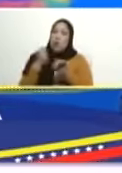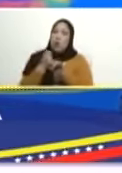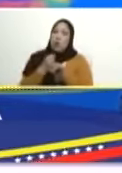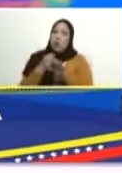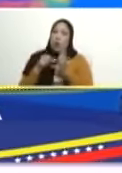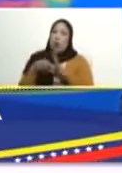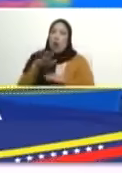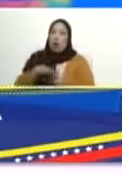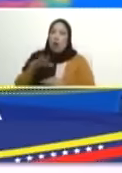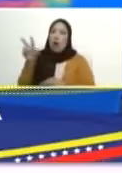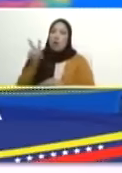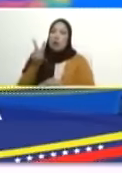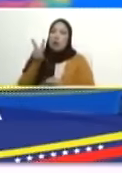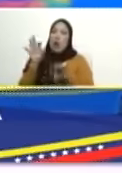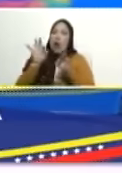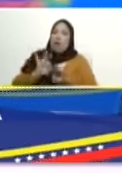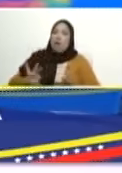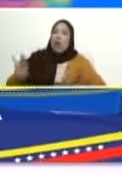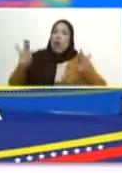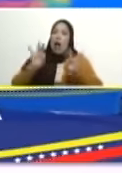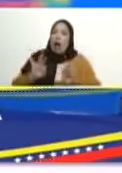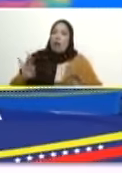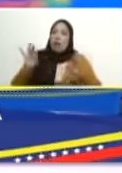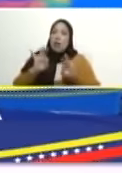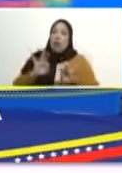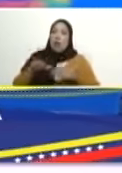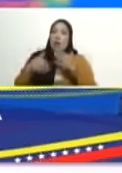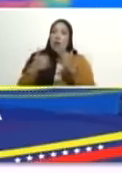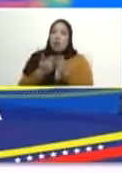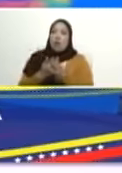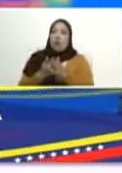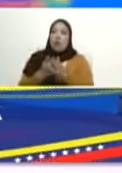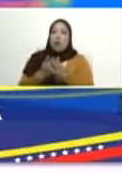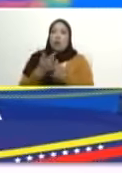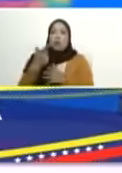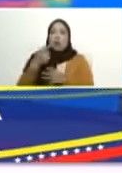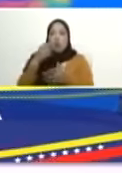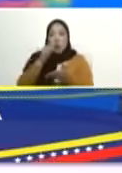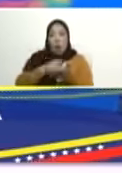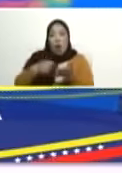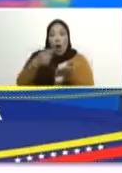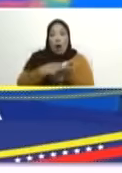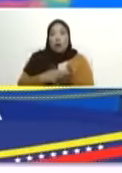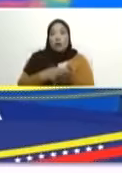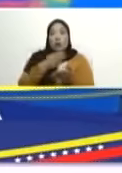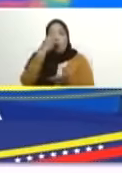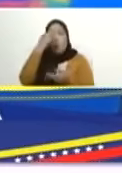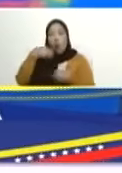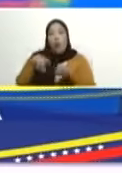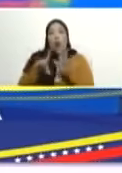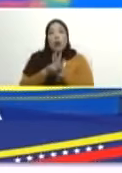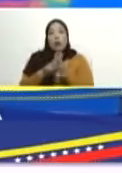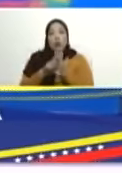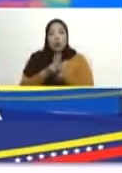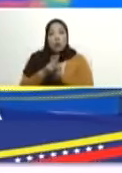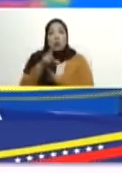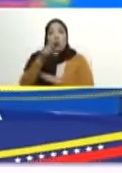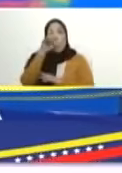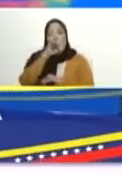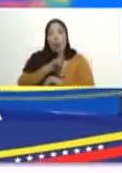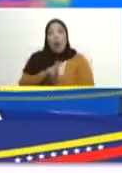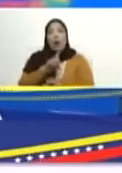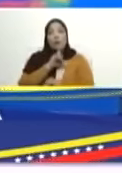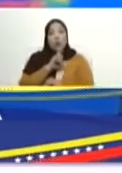estamos y a Venezuela no le vamos a dar nada. Para que eso se lograra, escribieron esta cláusula leguleya que me tardó 2 años en